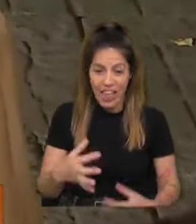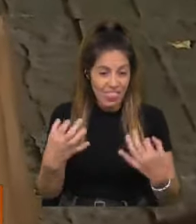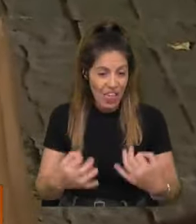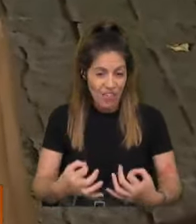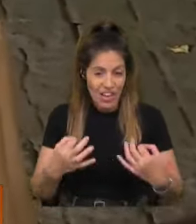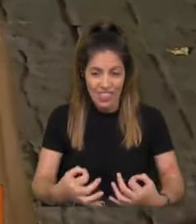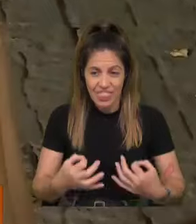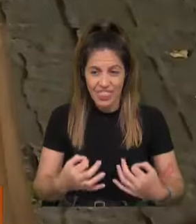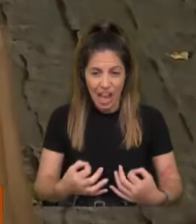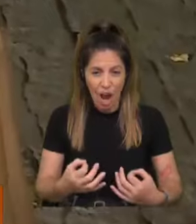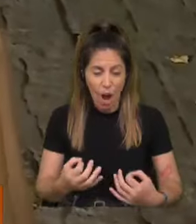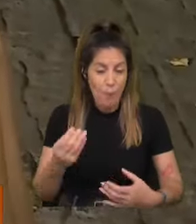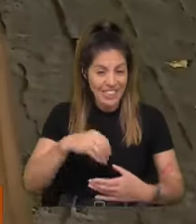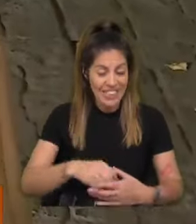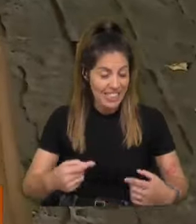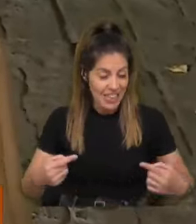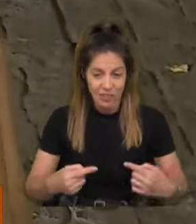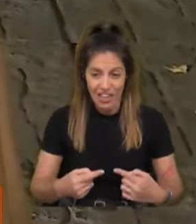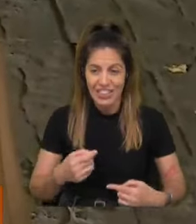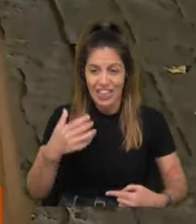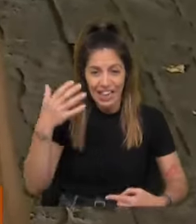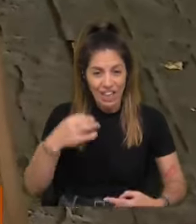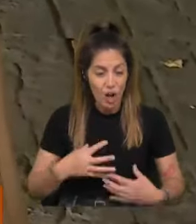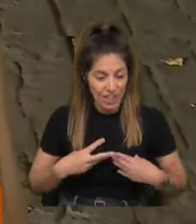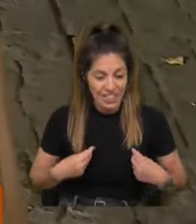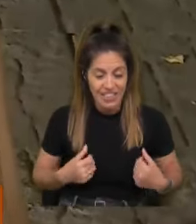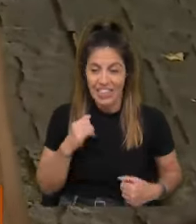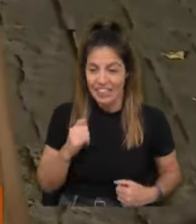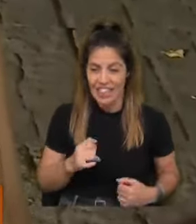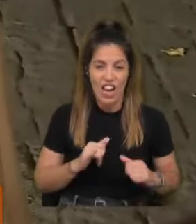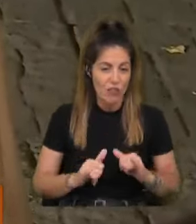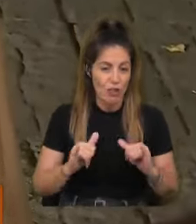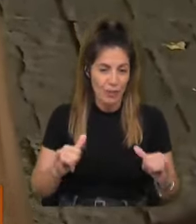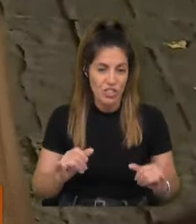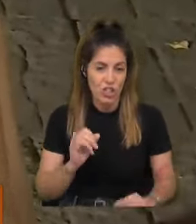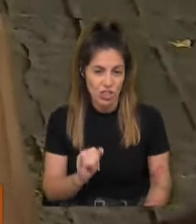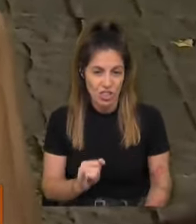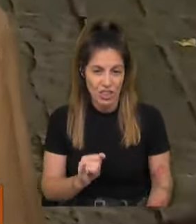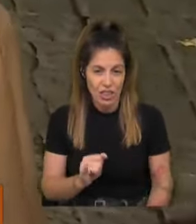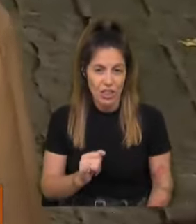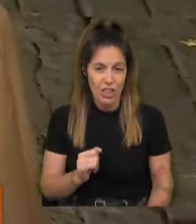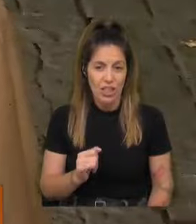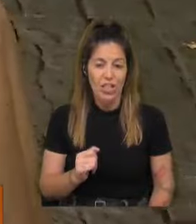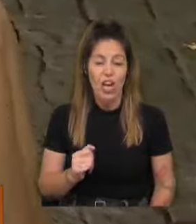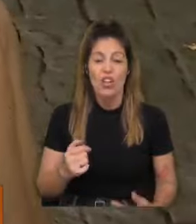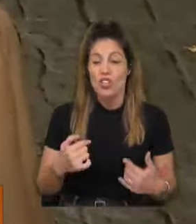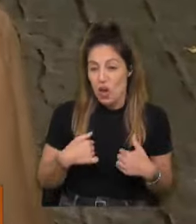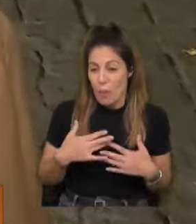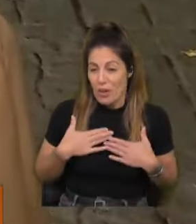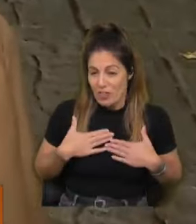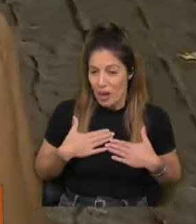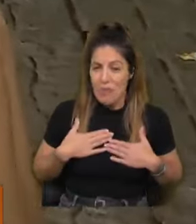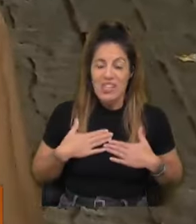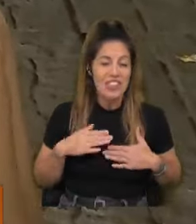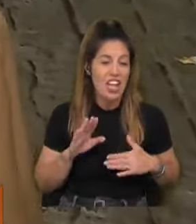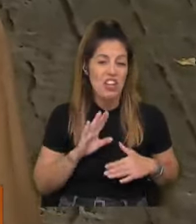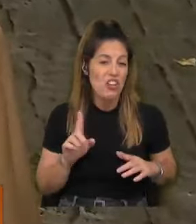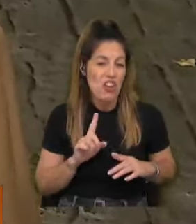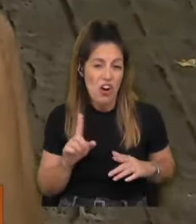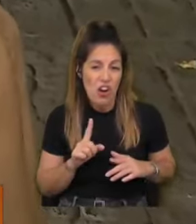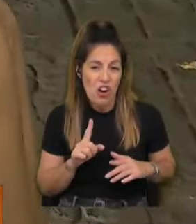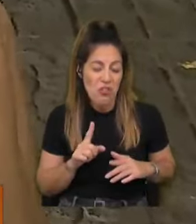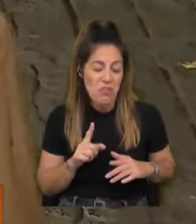están metidas en el debate creo que sienten que tienen la información suficiente pero yo personalmente yo no no no la